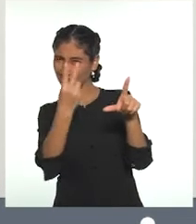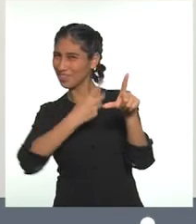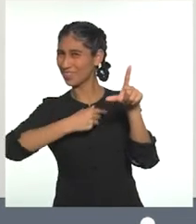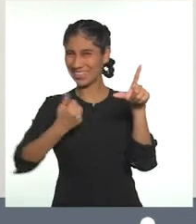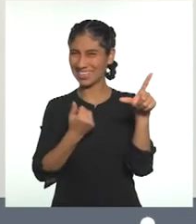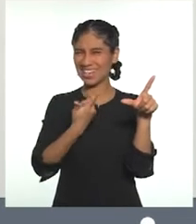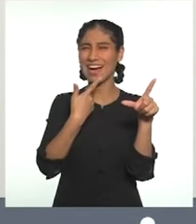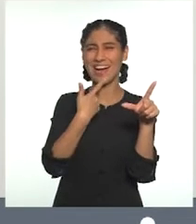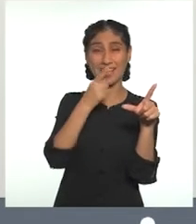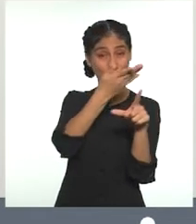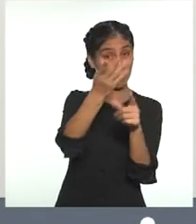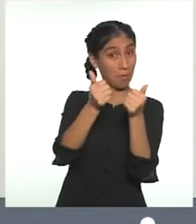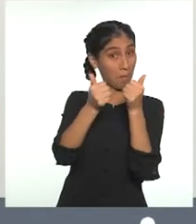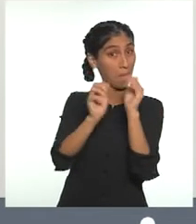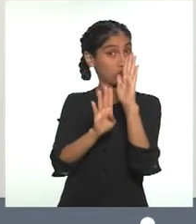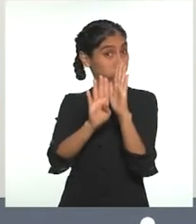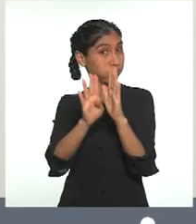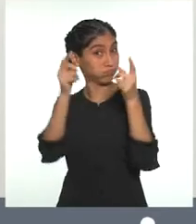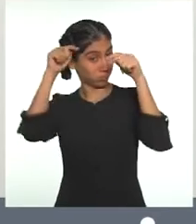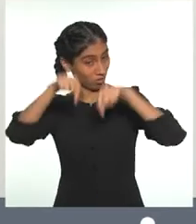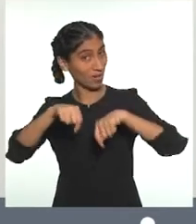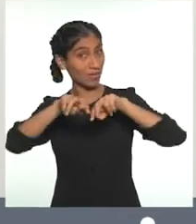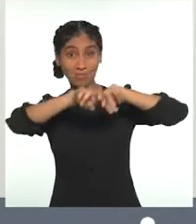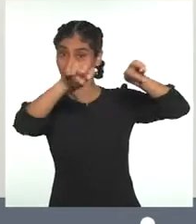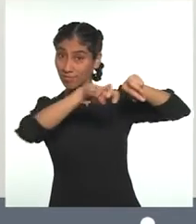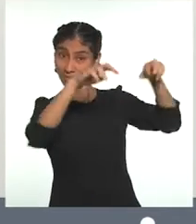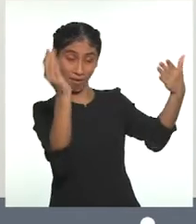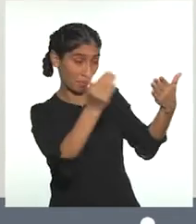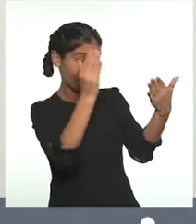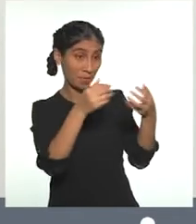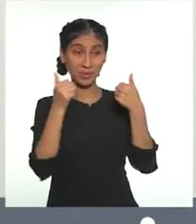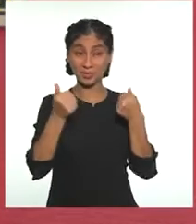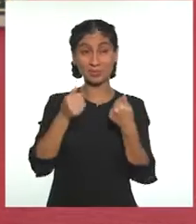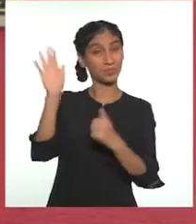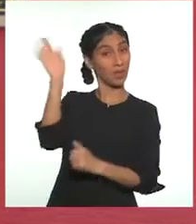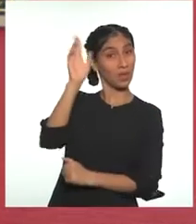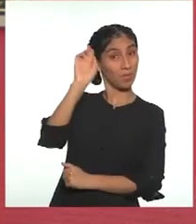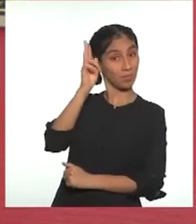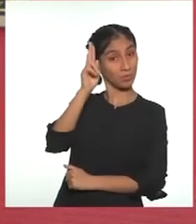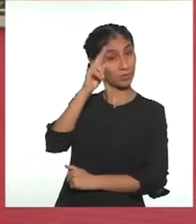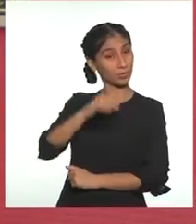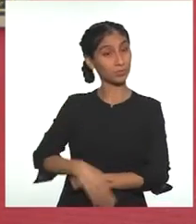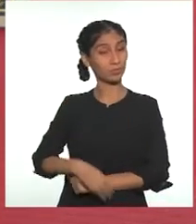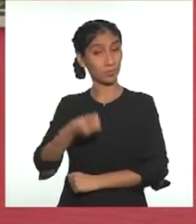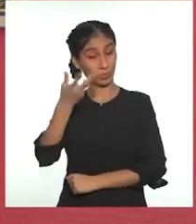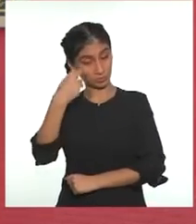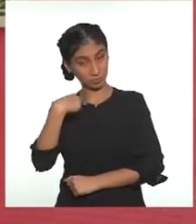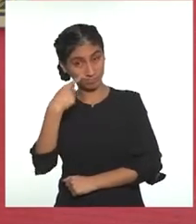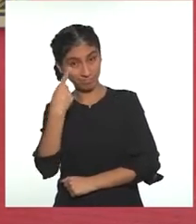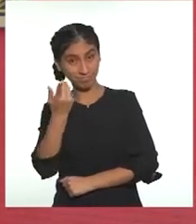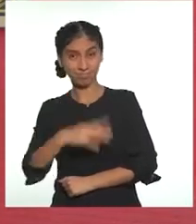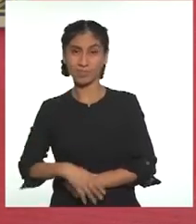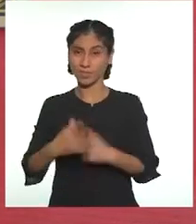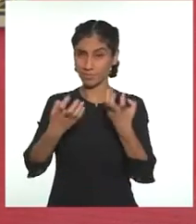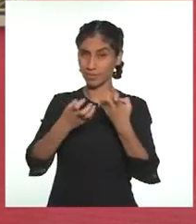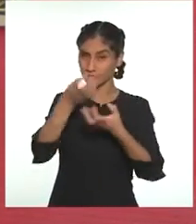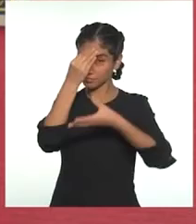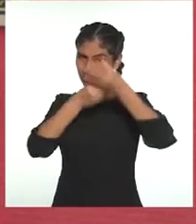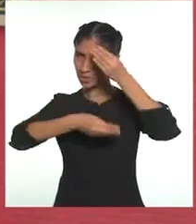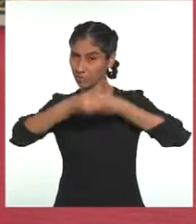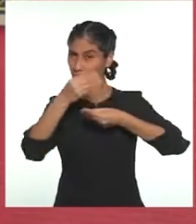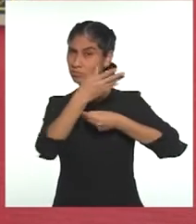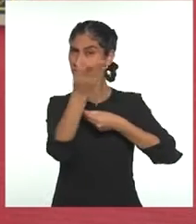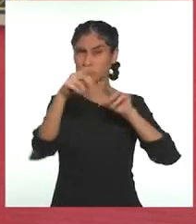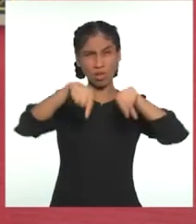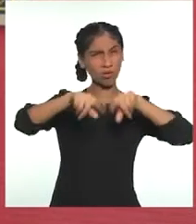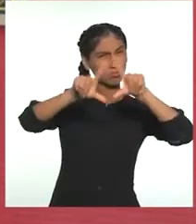Estuve viendo el programa y han avanzado mucho con esta investigación. Hola, profesor. Un gusto conocerlo. Tengo muchas ganas de